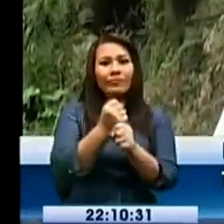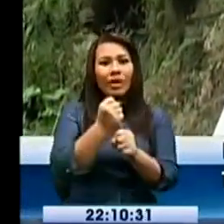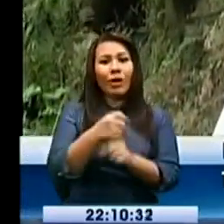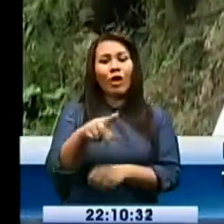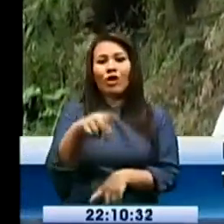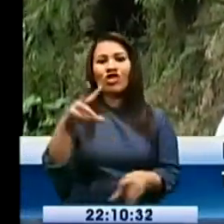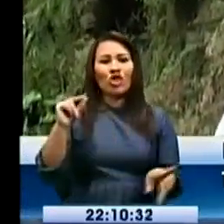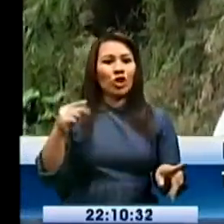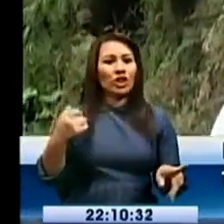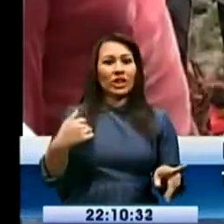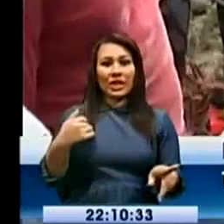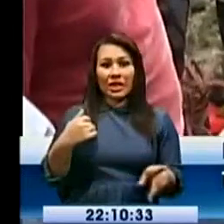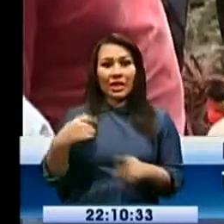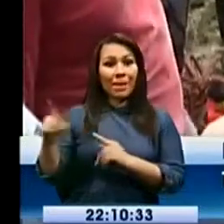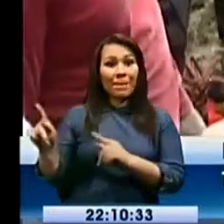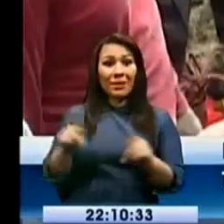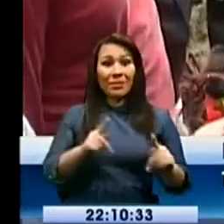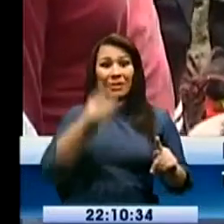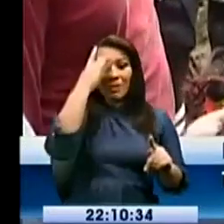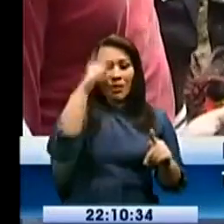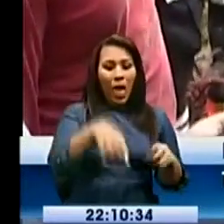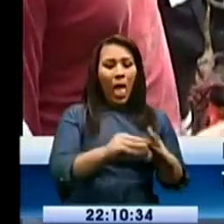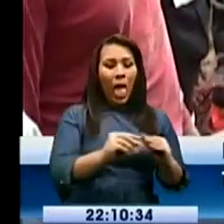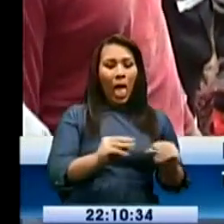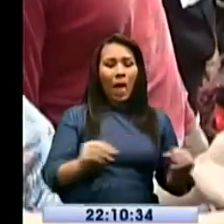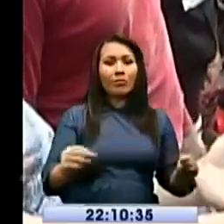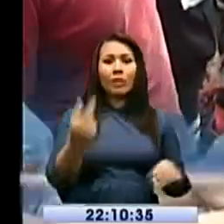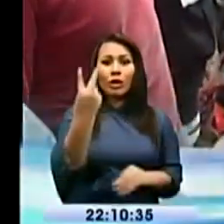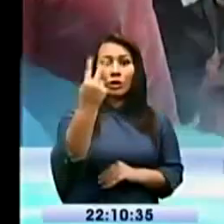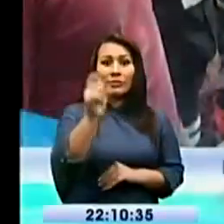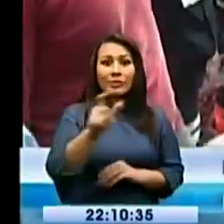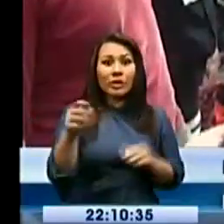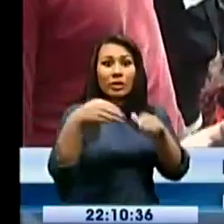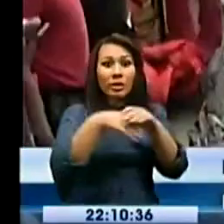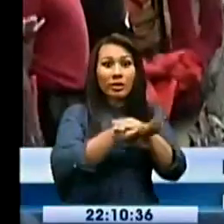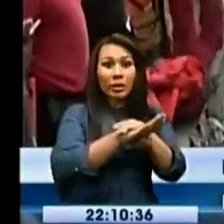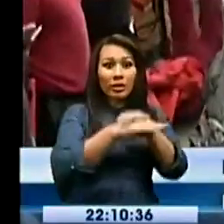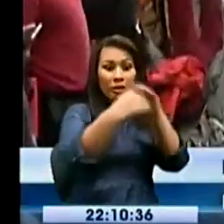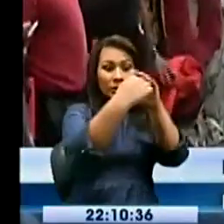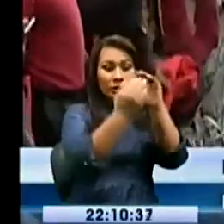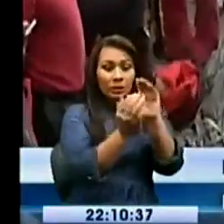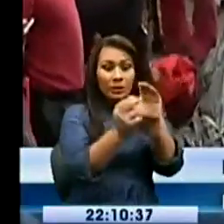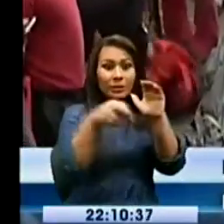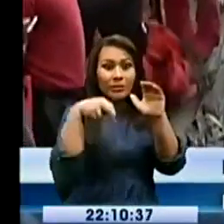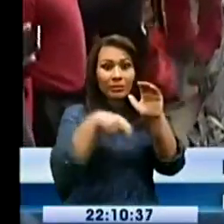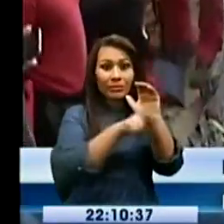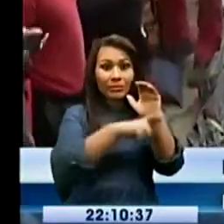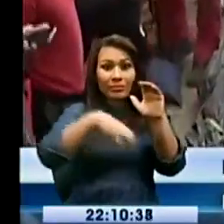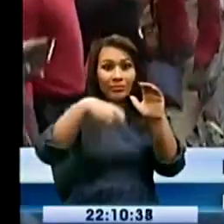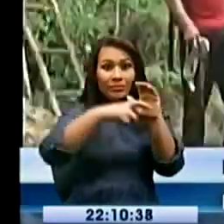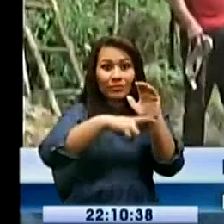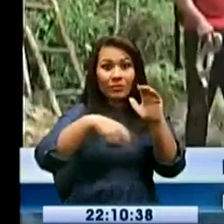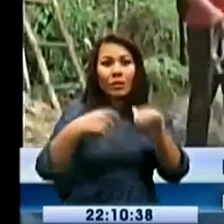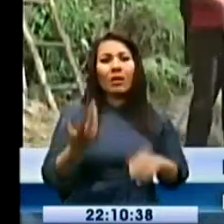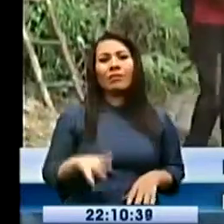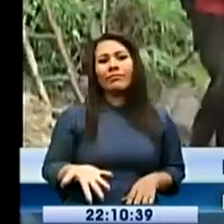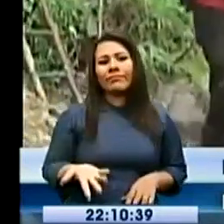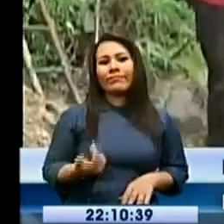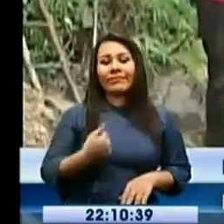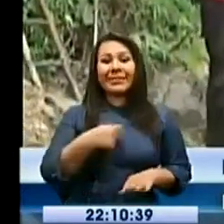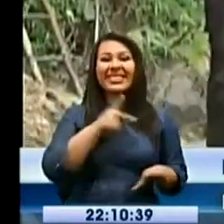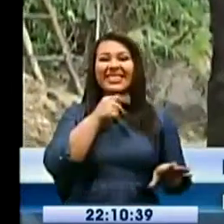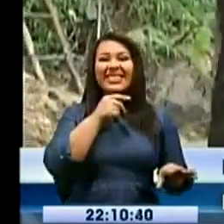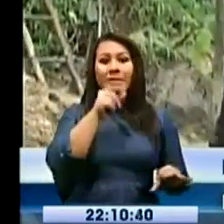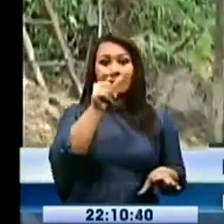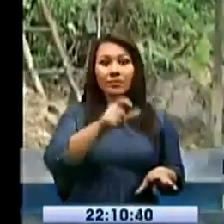donde el terreno es flojo. Tenemos conocimiento que solo dos personas se encontraban dentro de la mina. José Chávez y Carlos Parra habrían sido vistos por